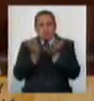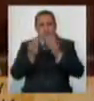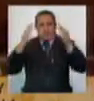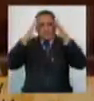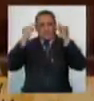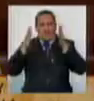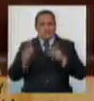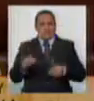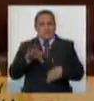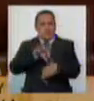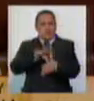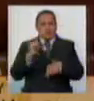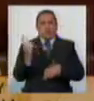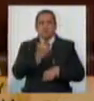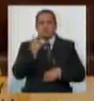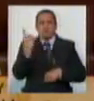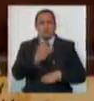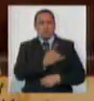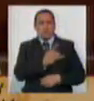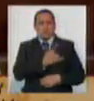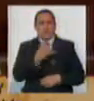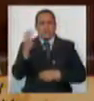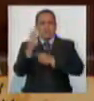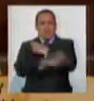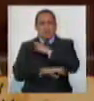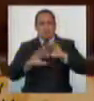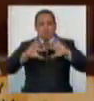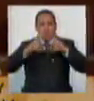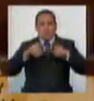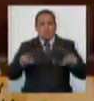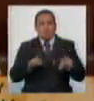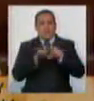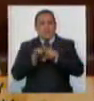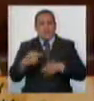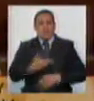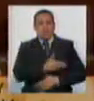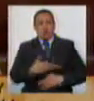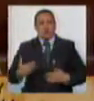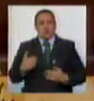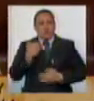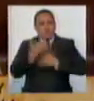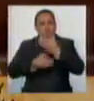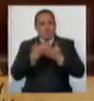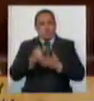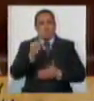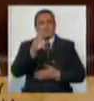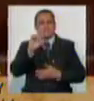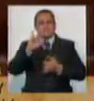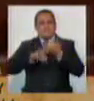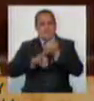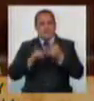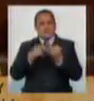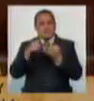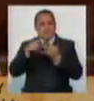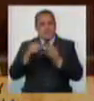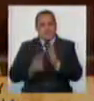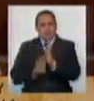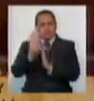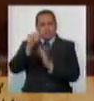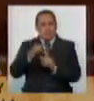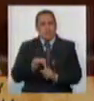las mejores universidades del planeta. Durante mi gobierno hemos otorgado becas de pregrado, posgrado